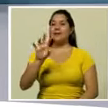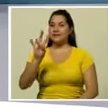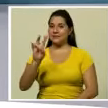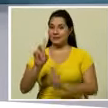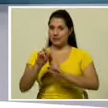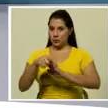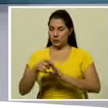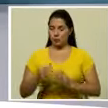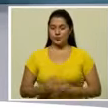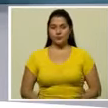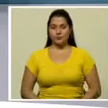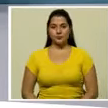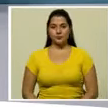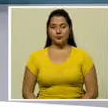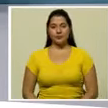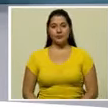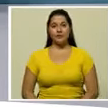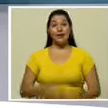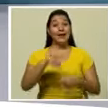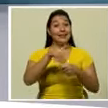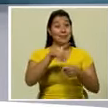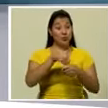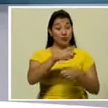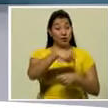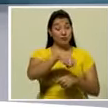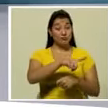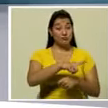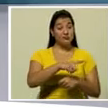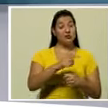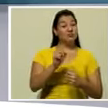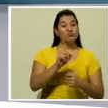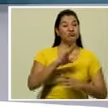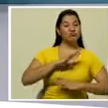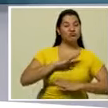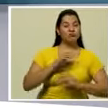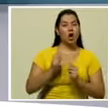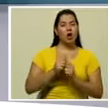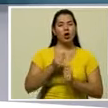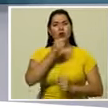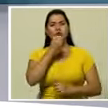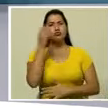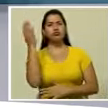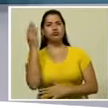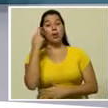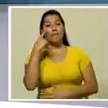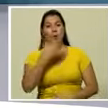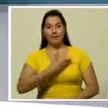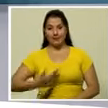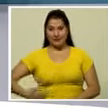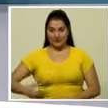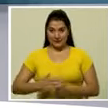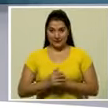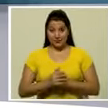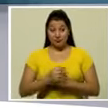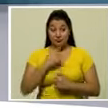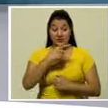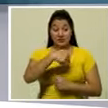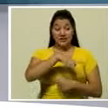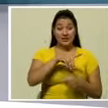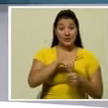minutos. Las y los diputados quedaron insatisfechos con el mensaje presidencial. Según los legisladores,